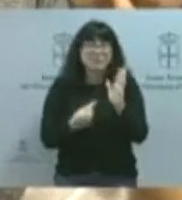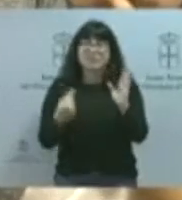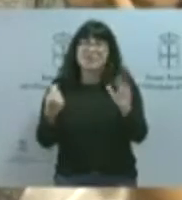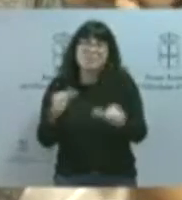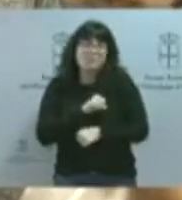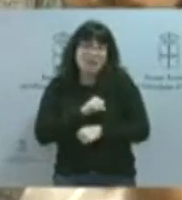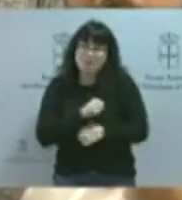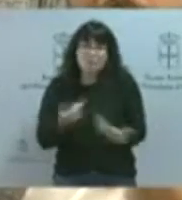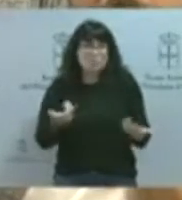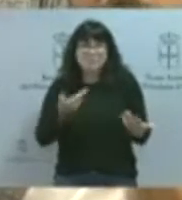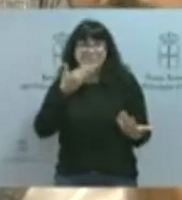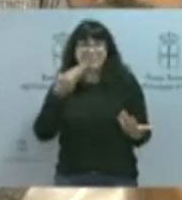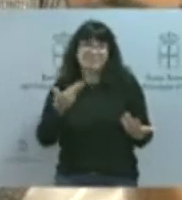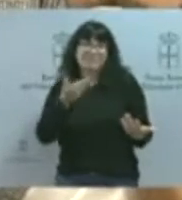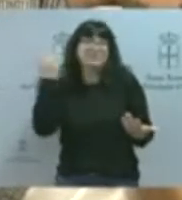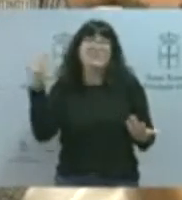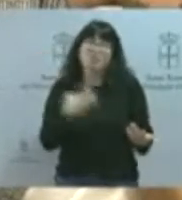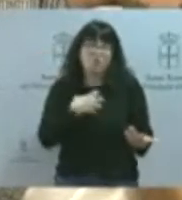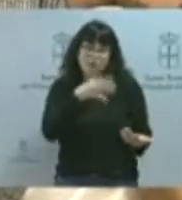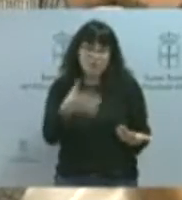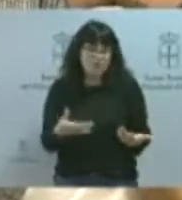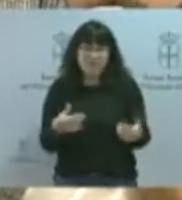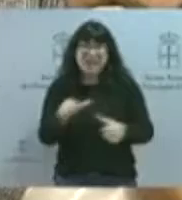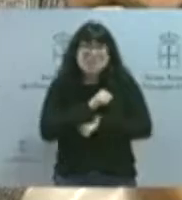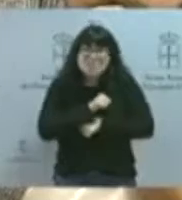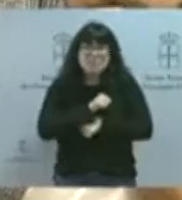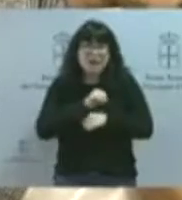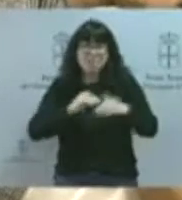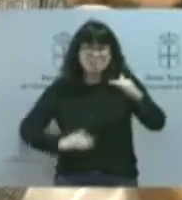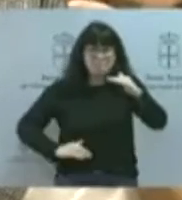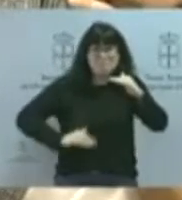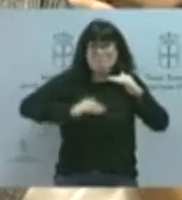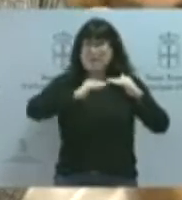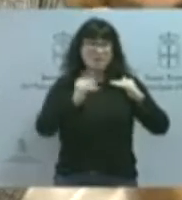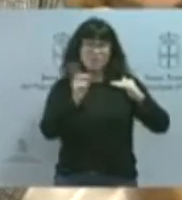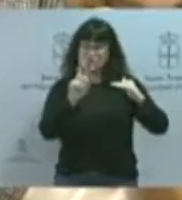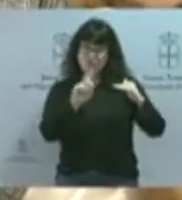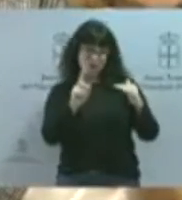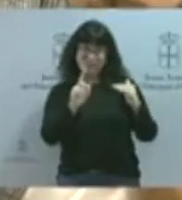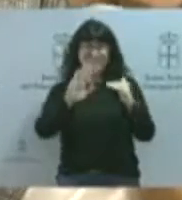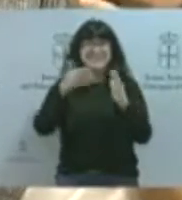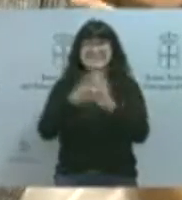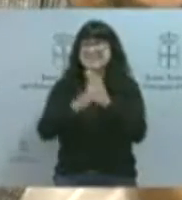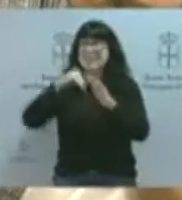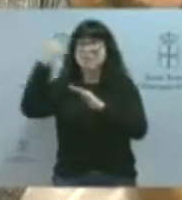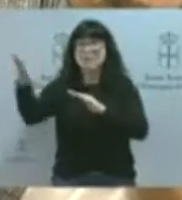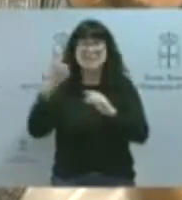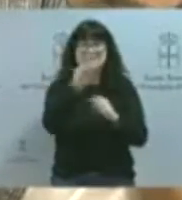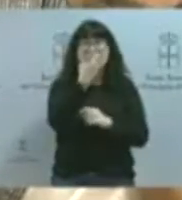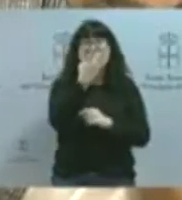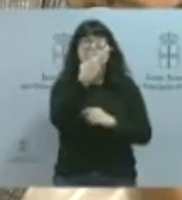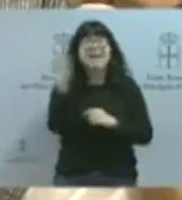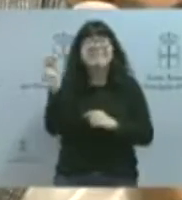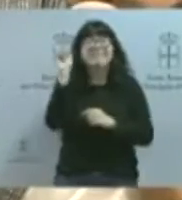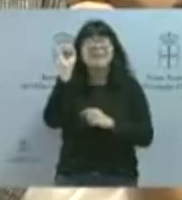reduce el paro, se externaliza. En solo un año, se decía antes, hemos perdido a 20.000 trabajadores que han emigrado a otras comunidades en